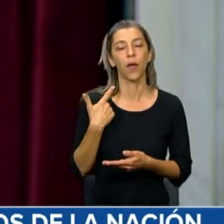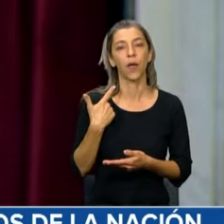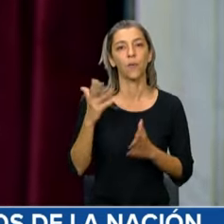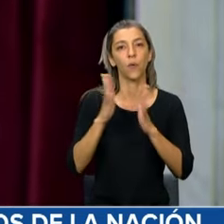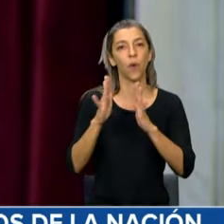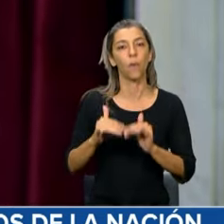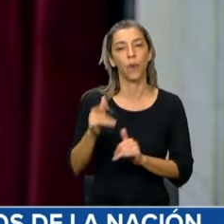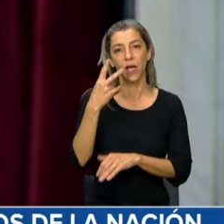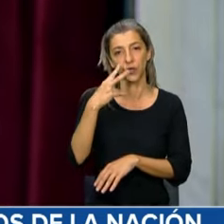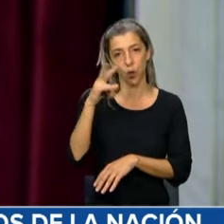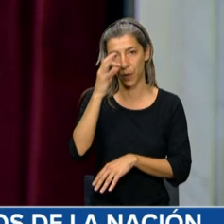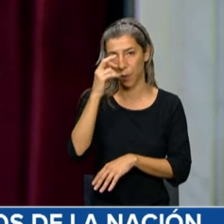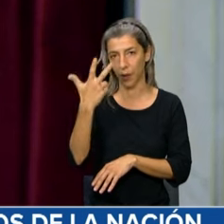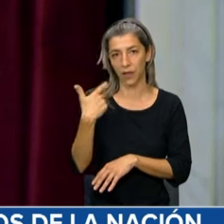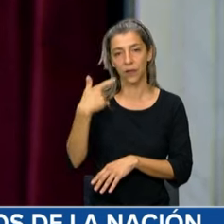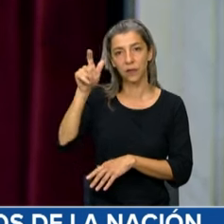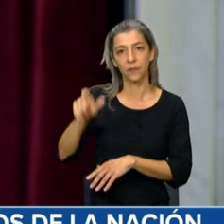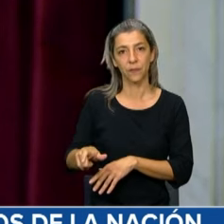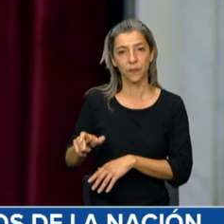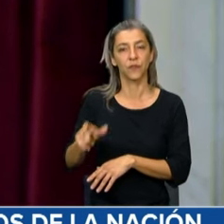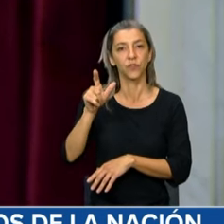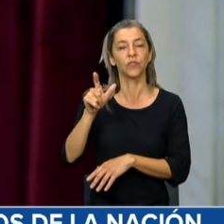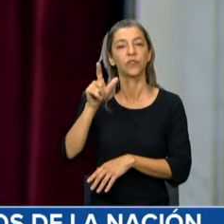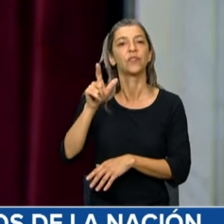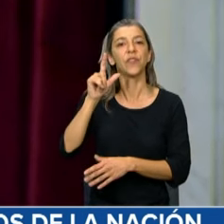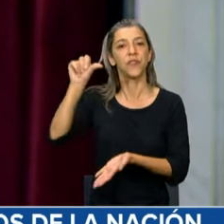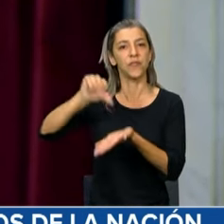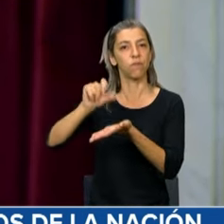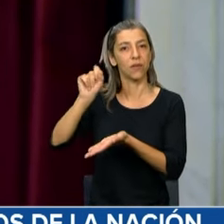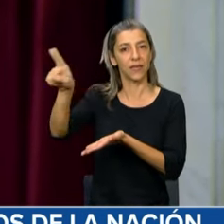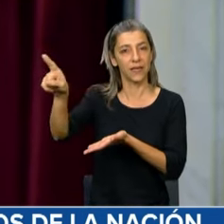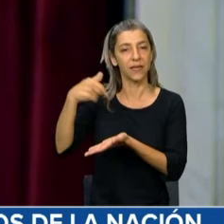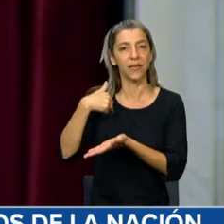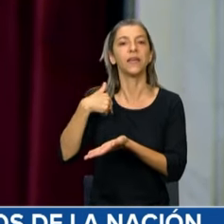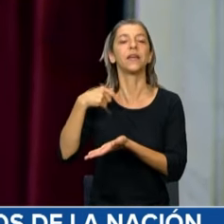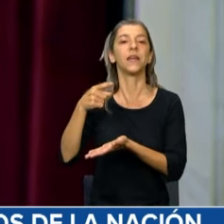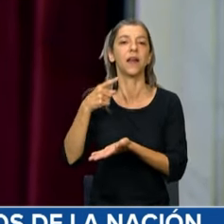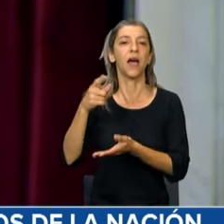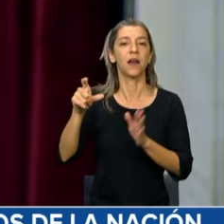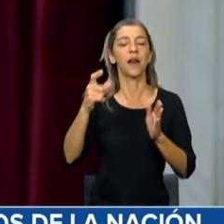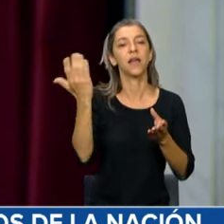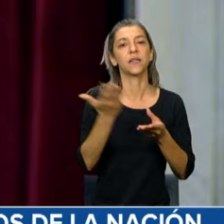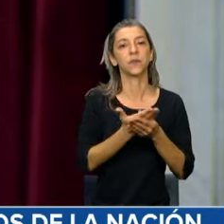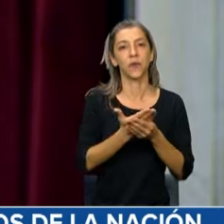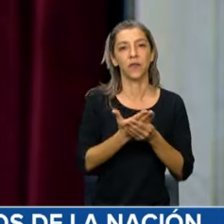otorgado al activista nes mohamadi expediente 413